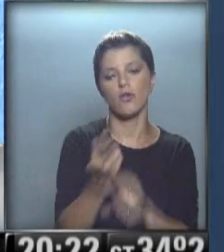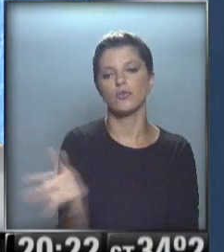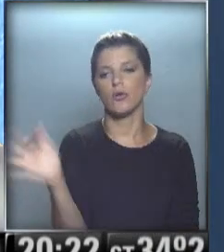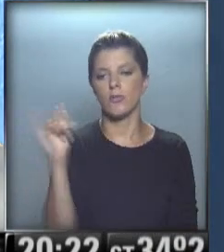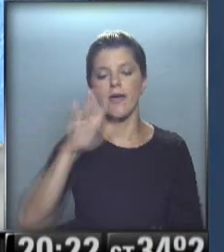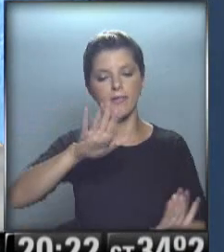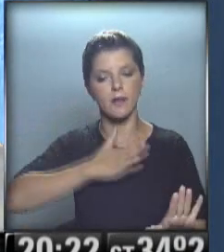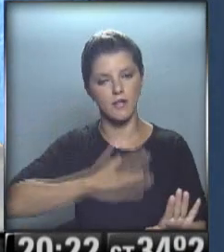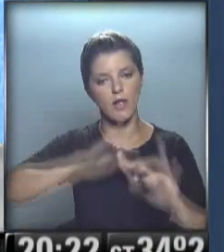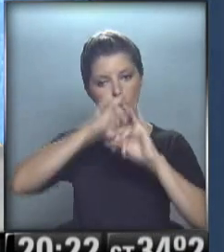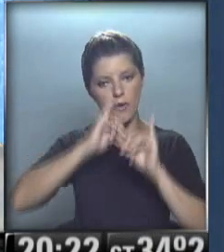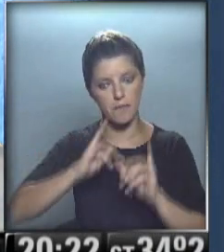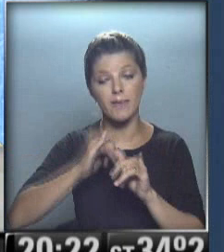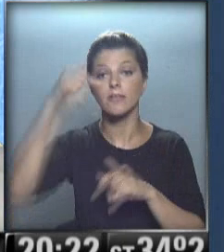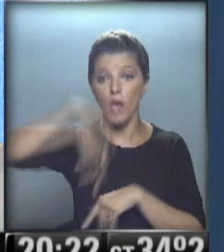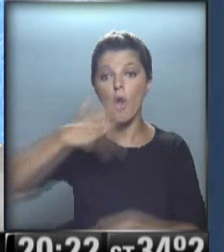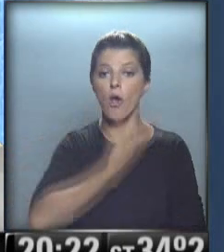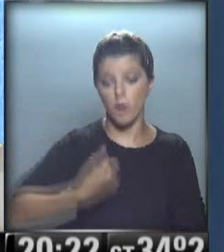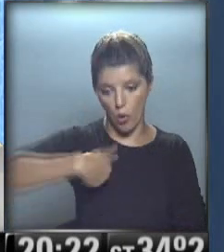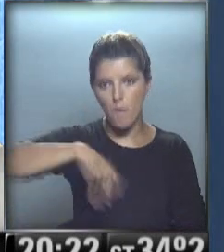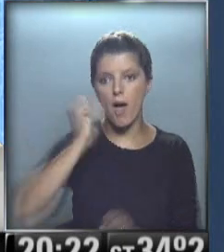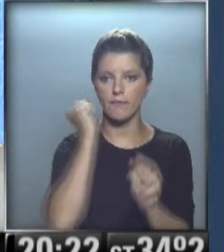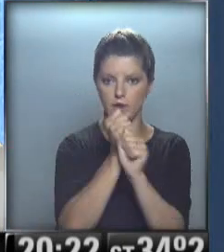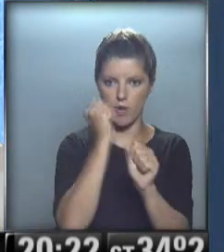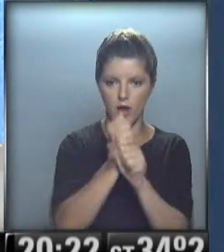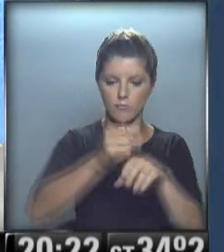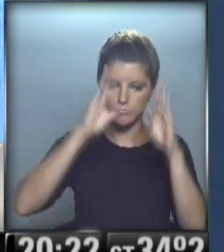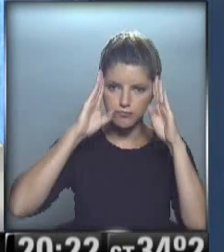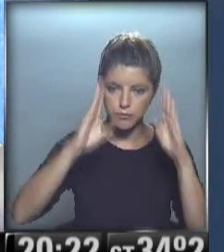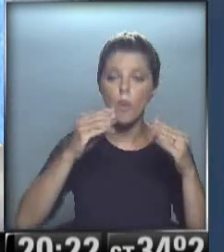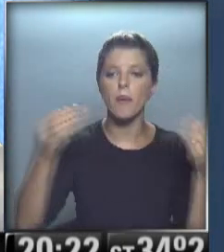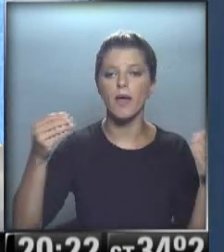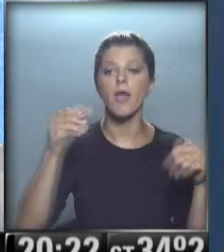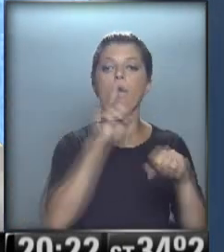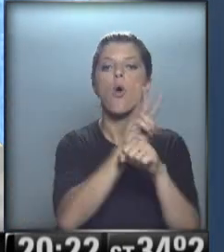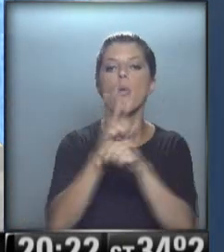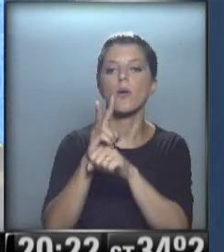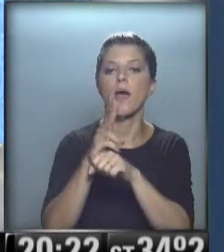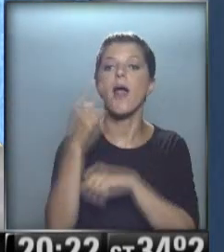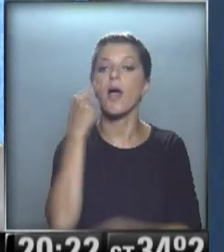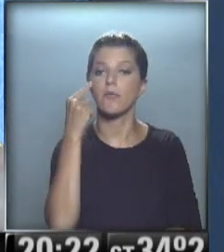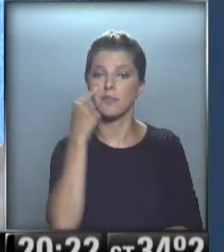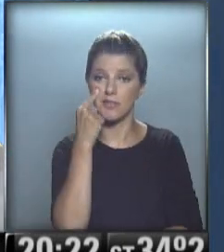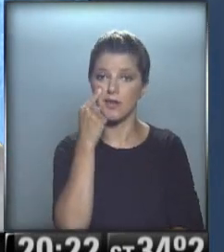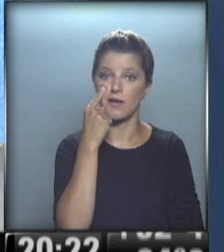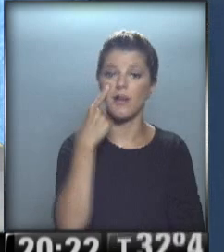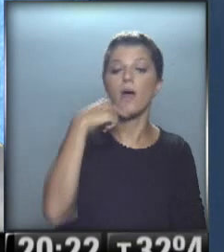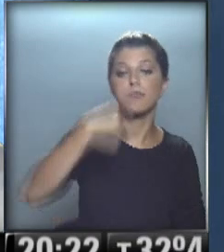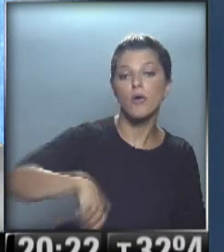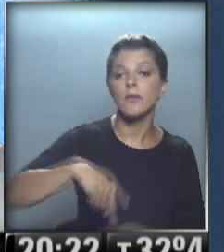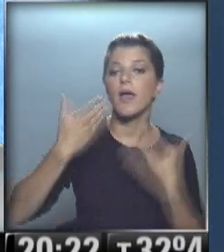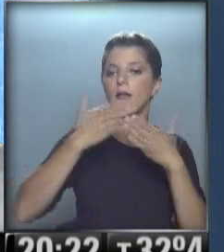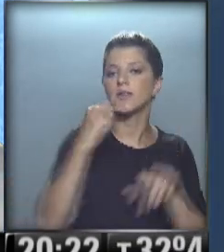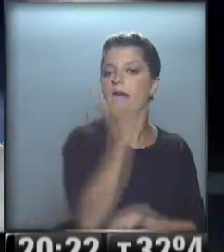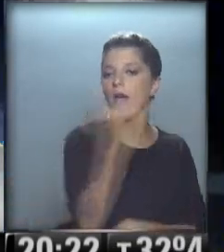y en armonía. Y eso es lo que va a hacer el gobierno y vamos a hacer el máximo esfuerzo para proteger la vida, el patrimonio y la libertad de